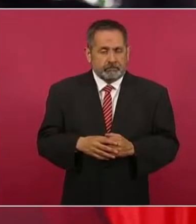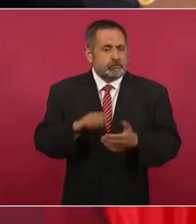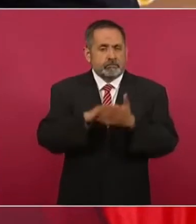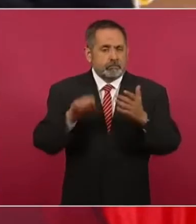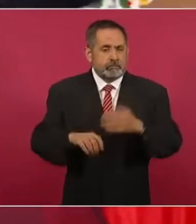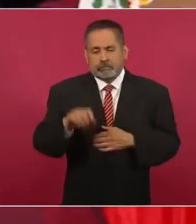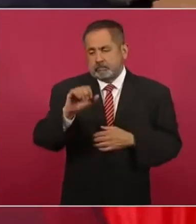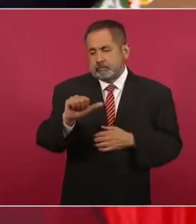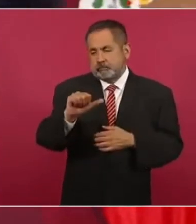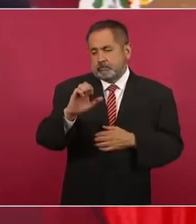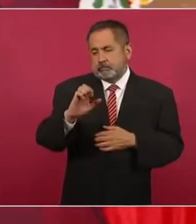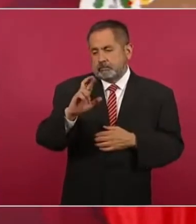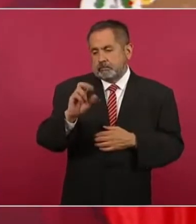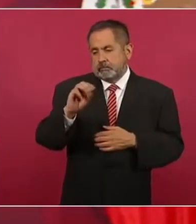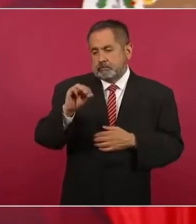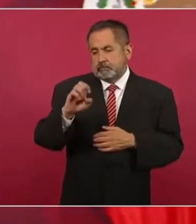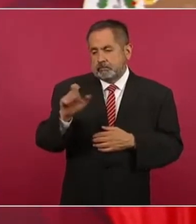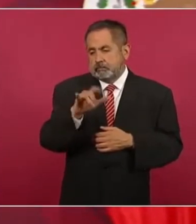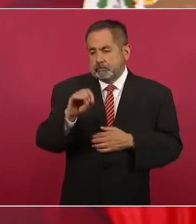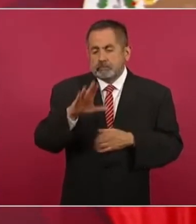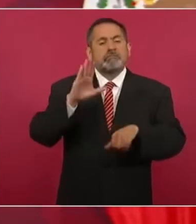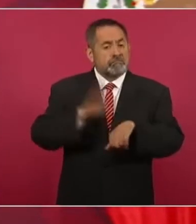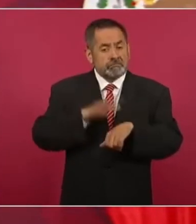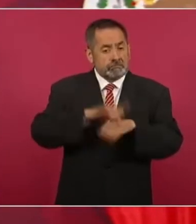Aeroméxico ya tenga más vuelos.